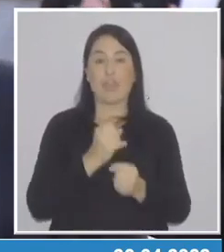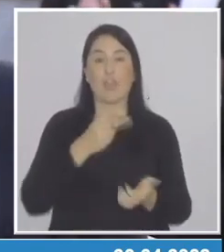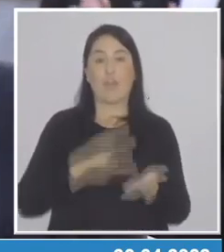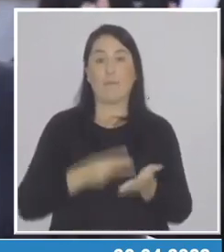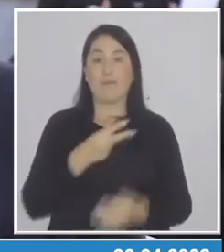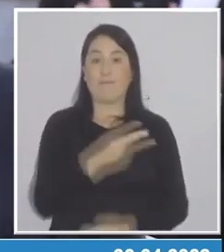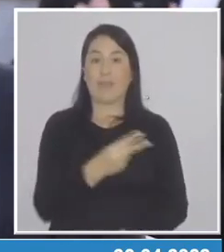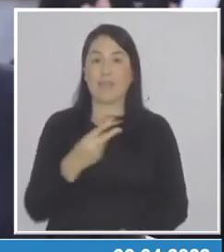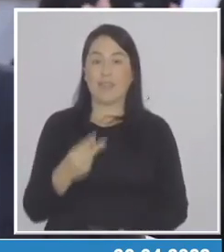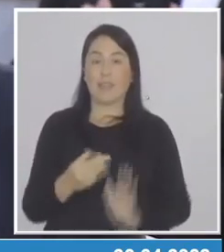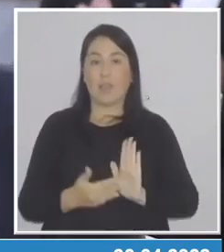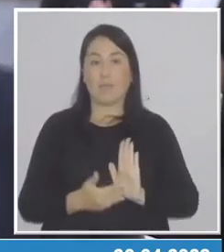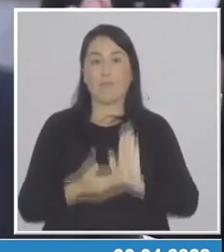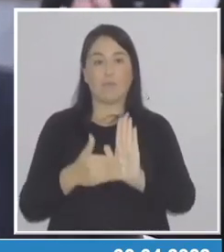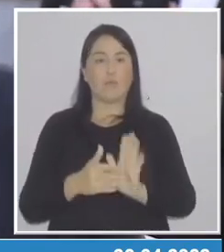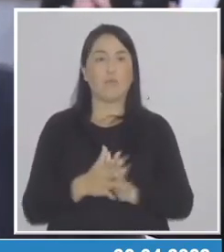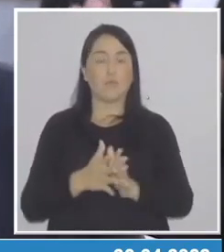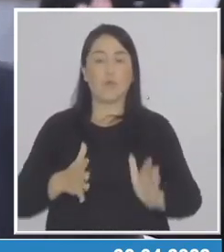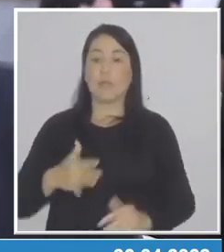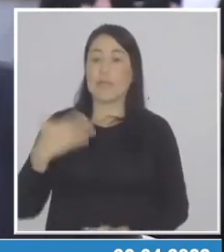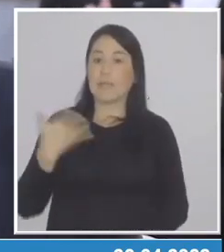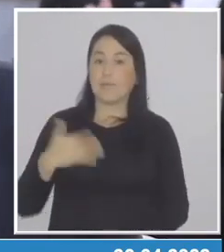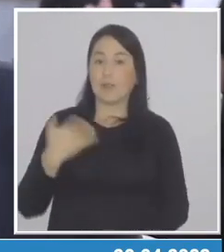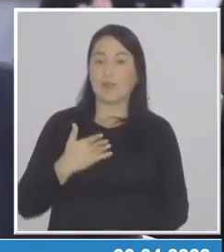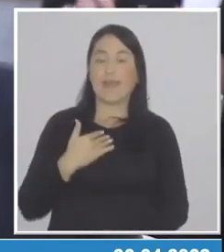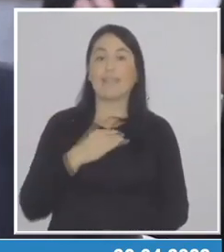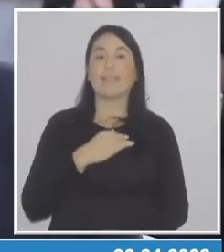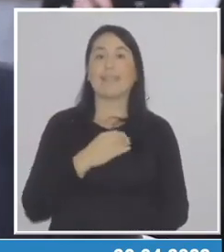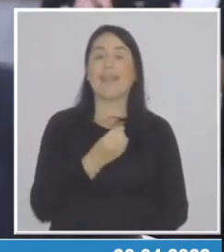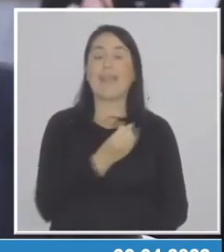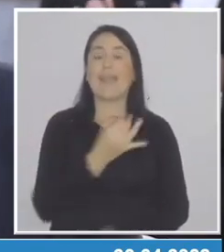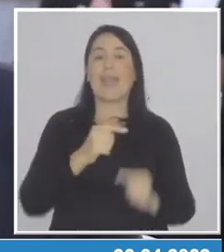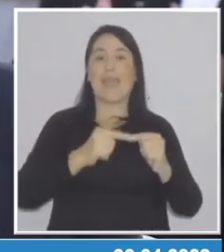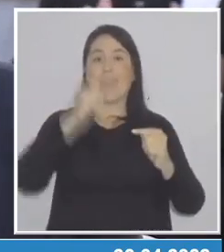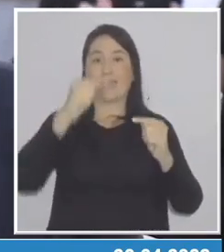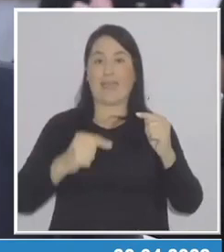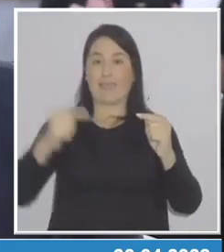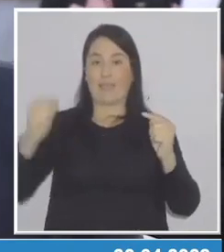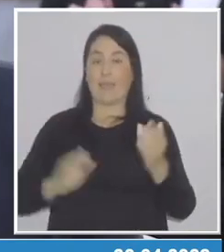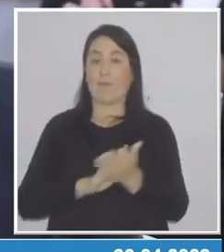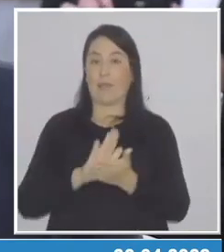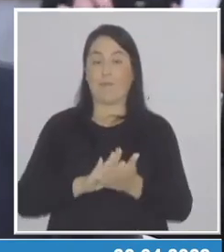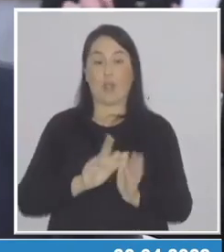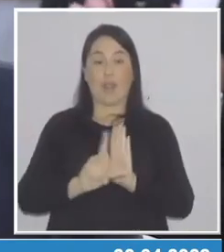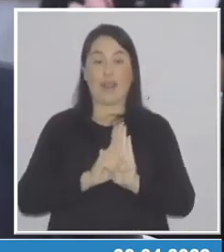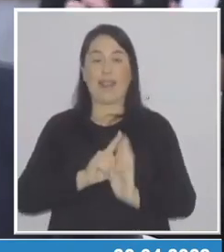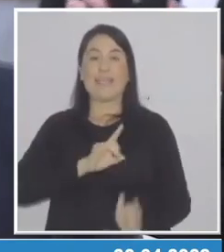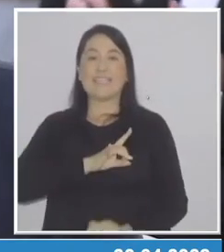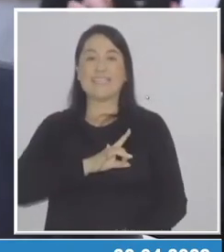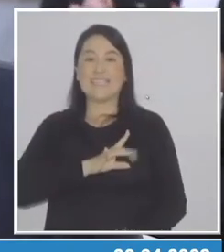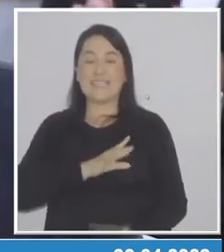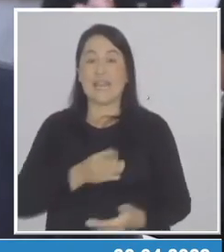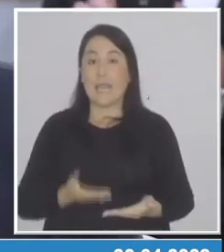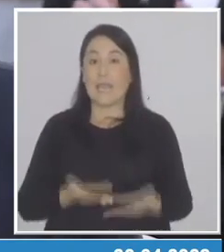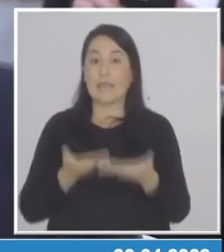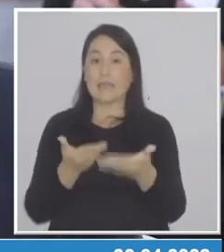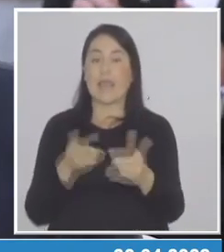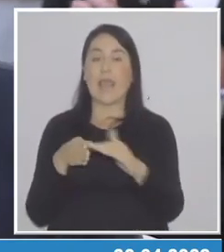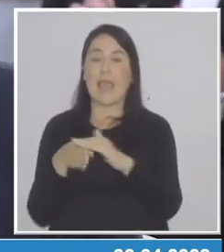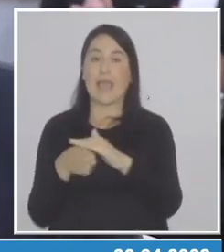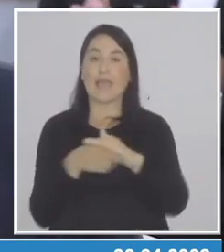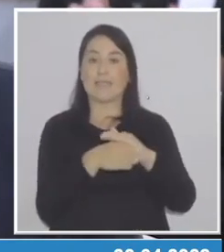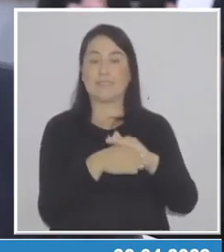expresan en significativas estadísticas, como por ejemplo, Ley Chile, que entrega acceso a la